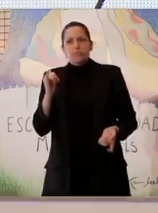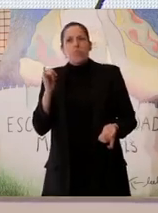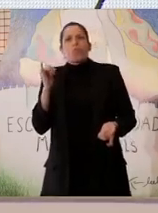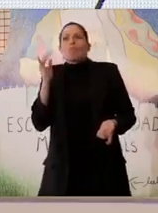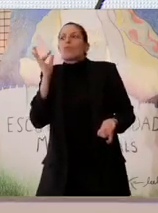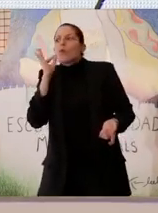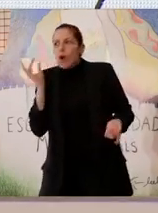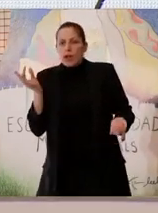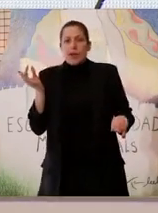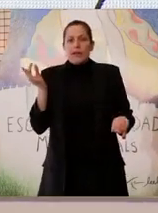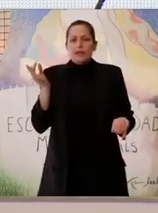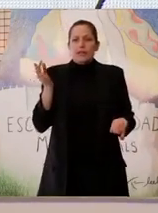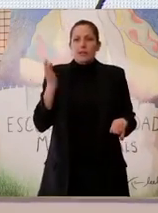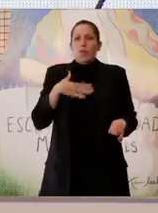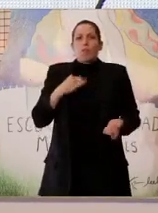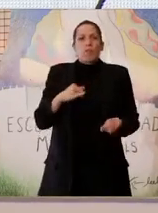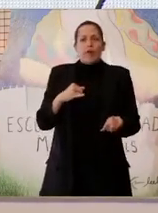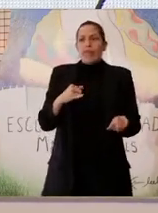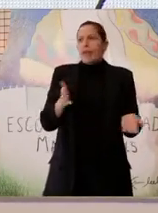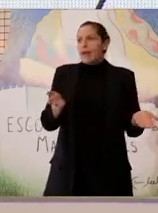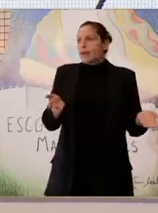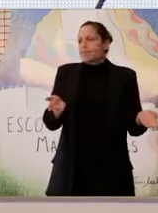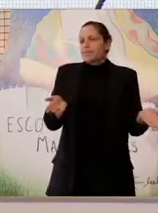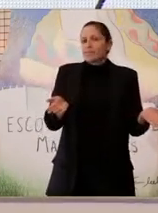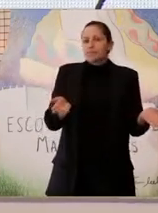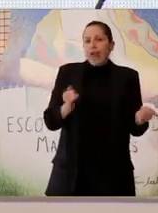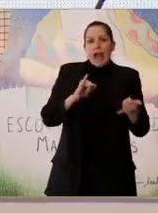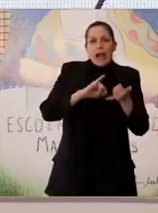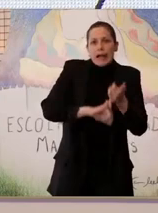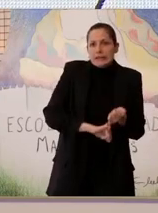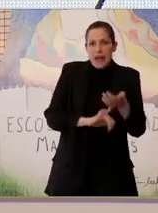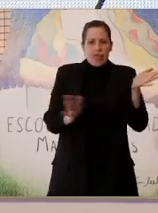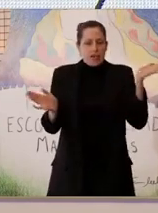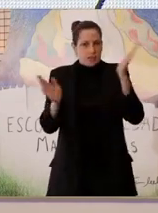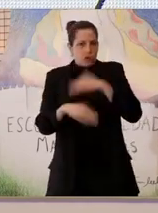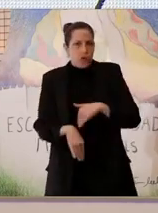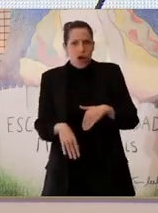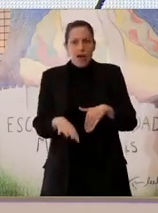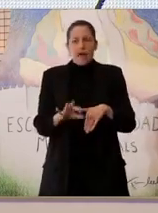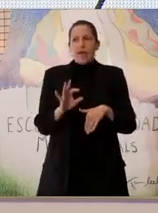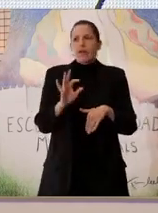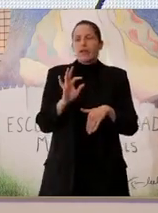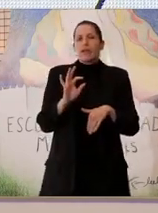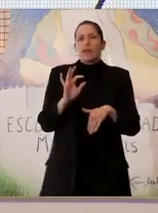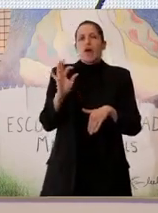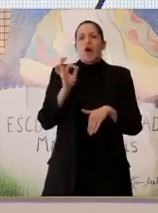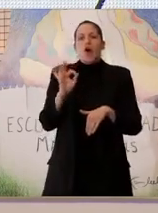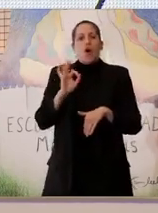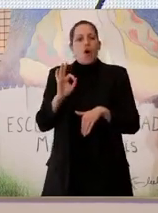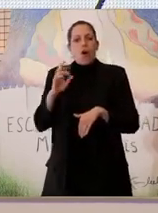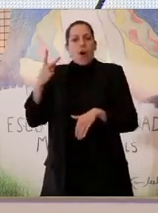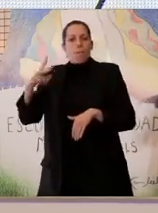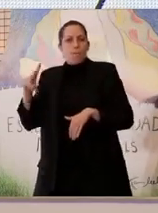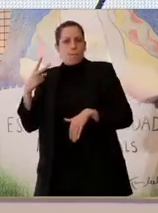hecho, que no están casadas o no tienen su relación de afectividad con miembros de la propia carrera. Pero lo cierto es que